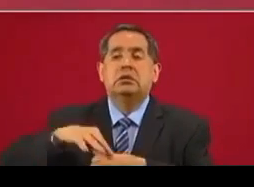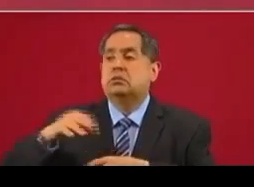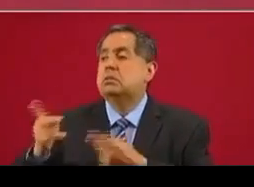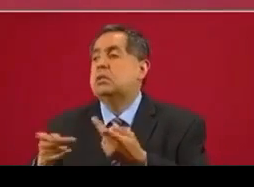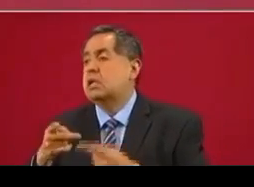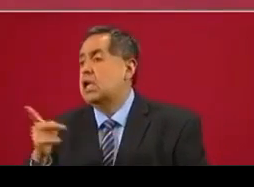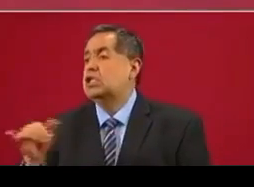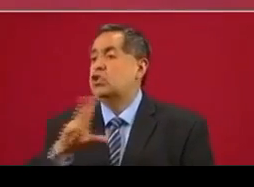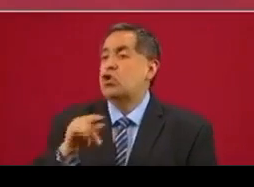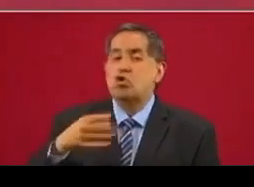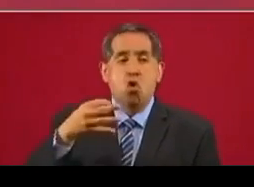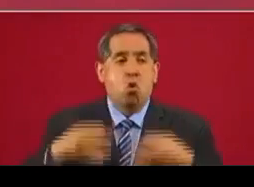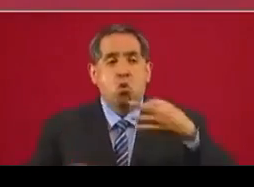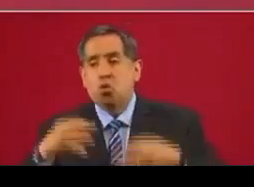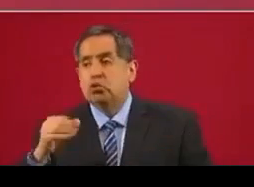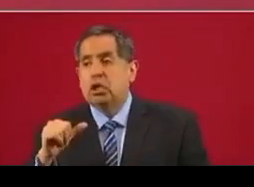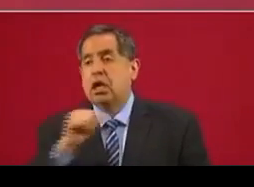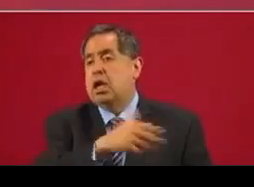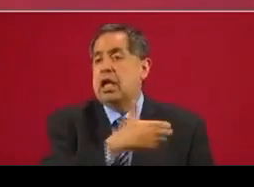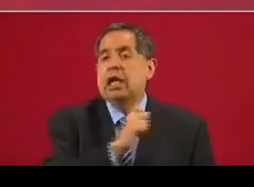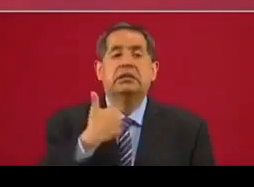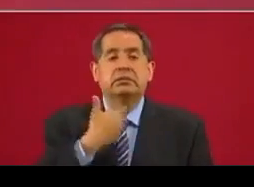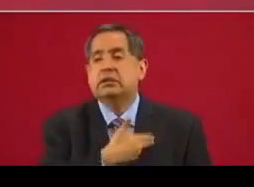para que el pueblo decida